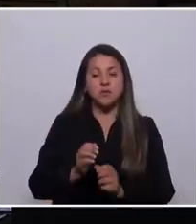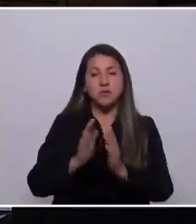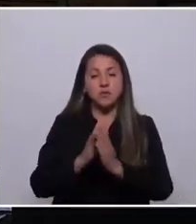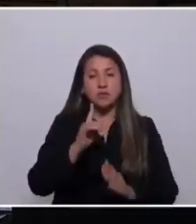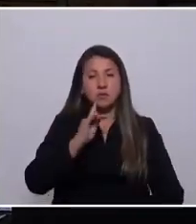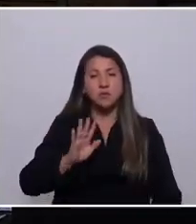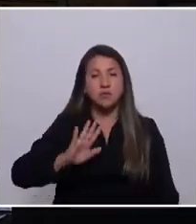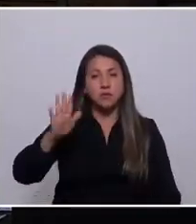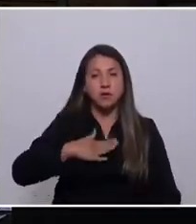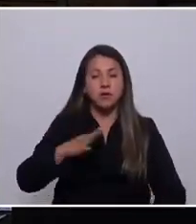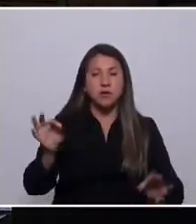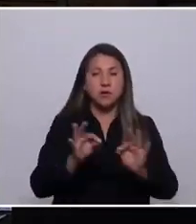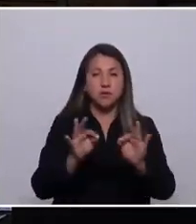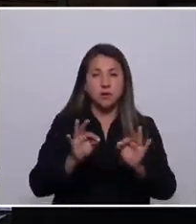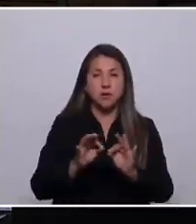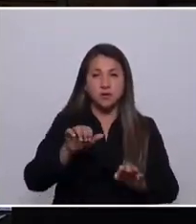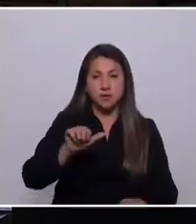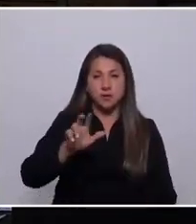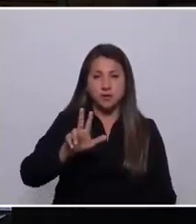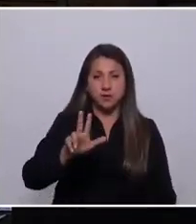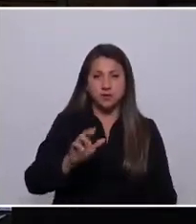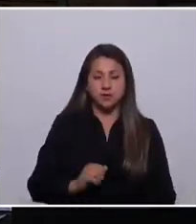respecto a la indicación número 68.